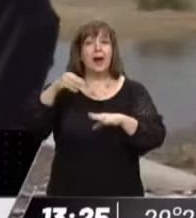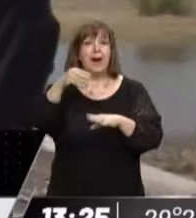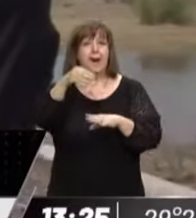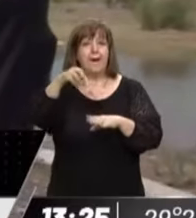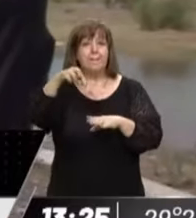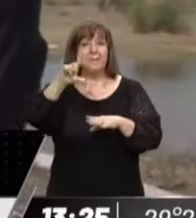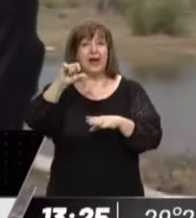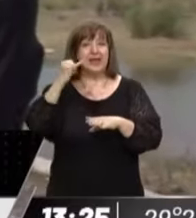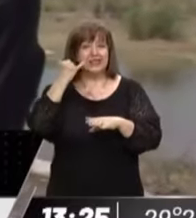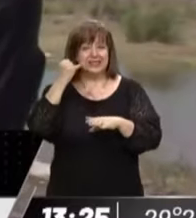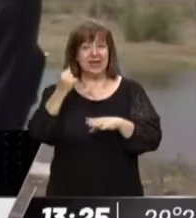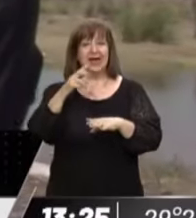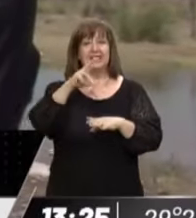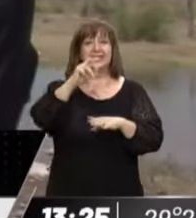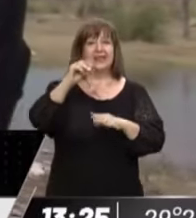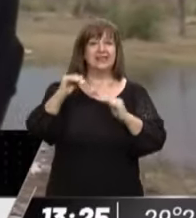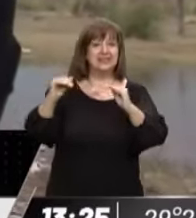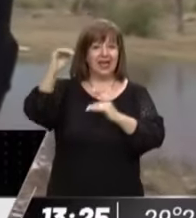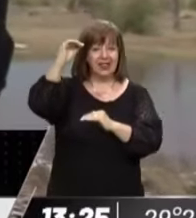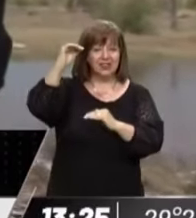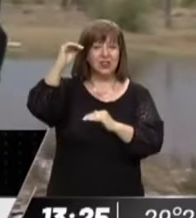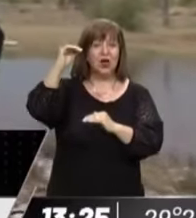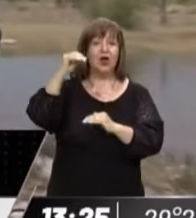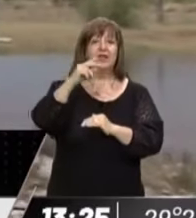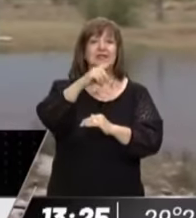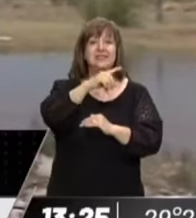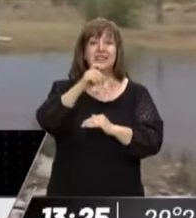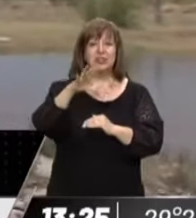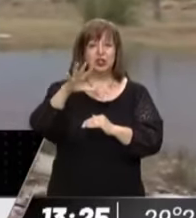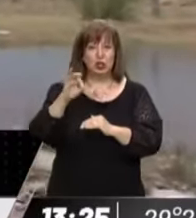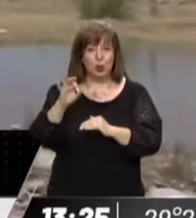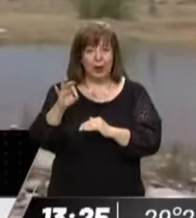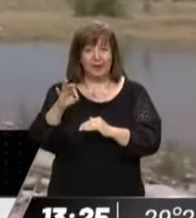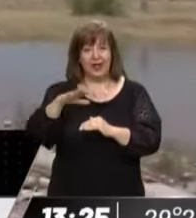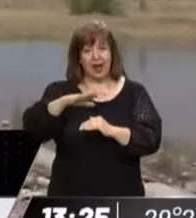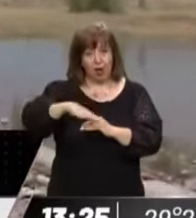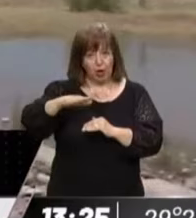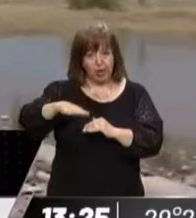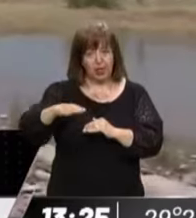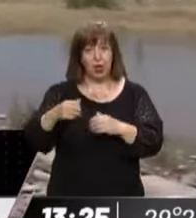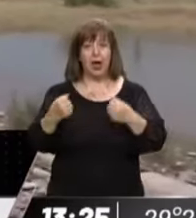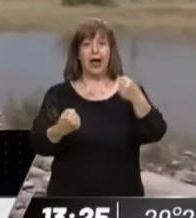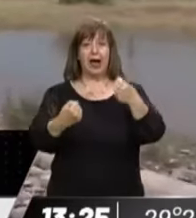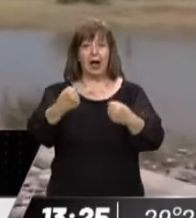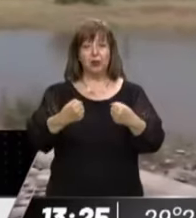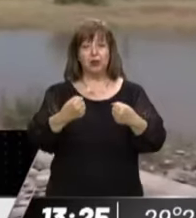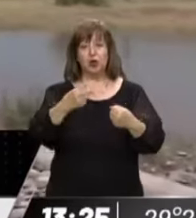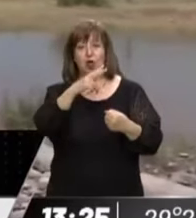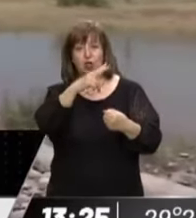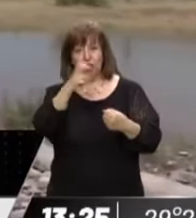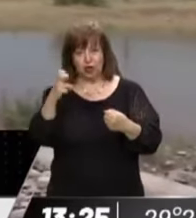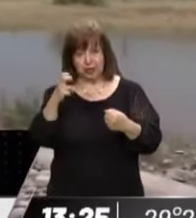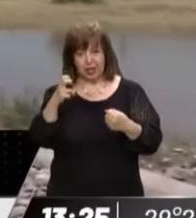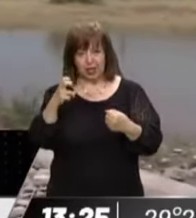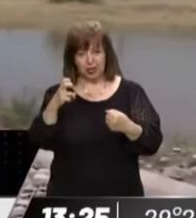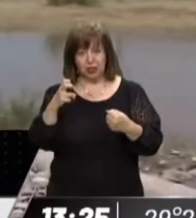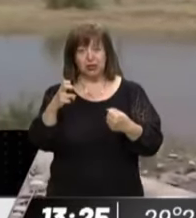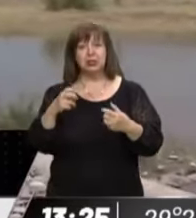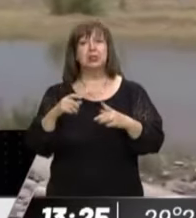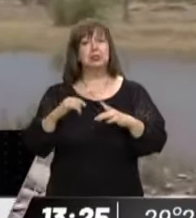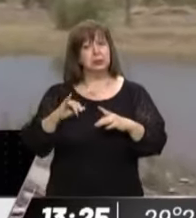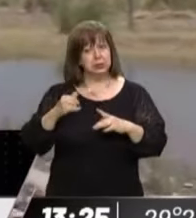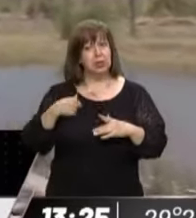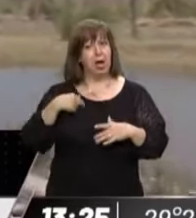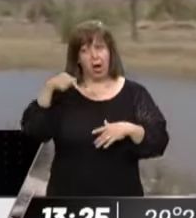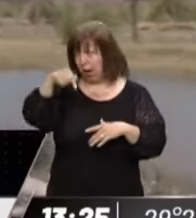sacar la entrada 300 los adultos 150 los niños 200 el auto pero también puedo llegar hasta acá sacarlo acá débito o crédito con débito y